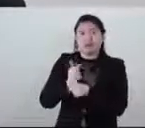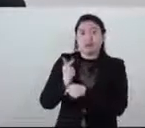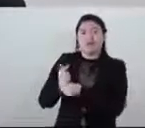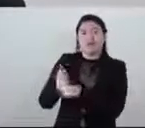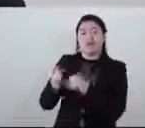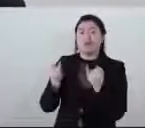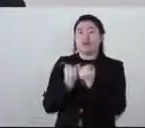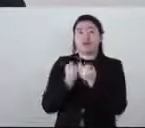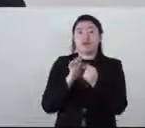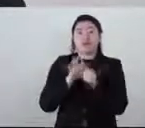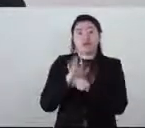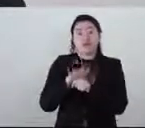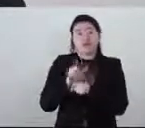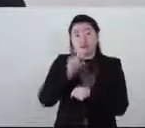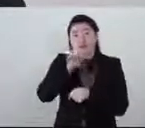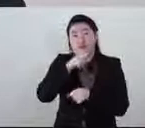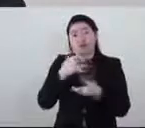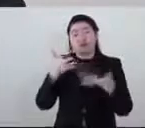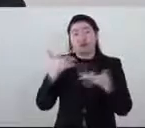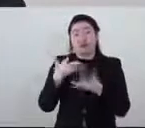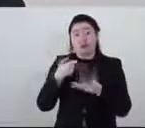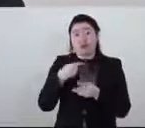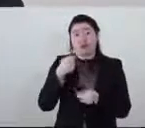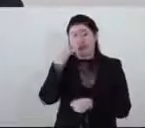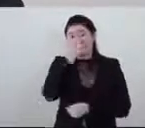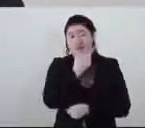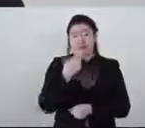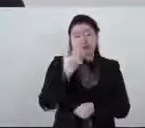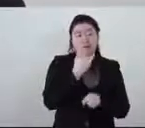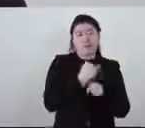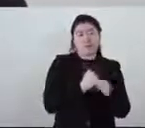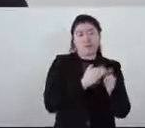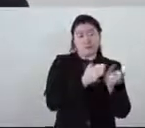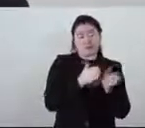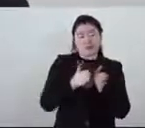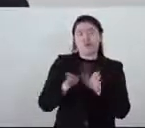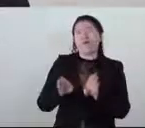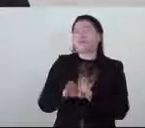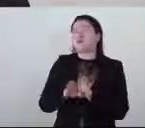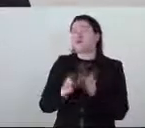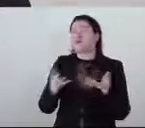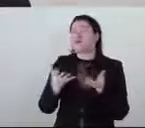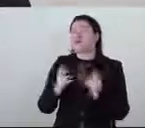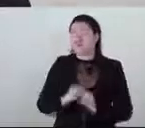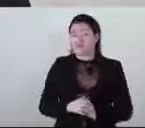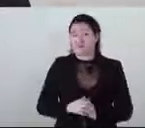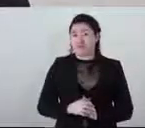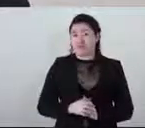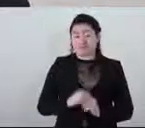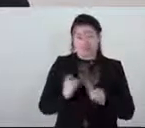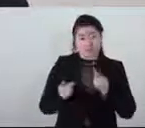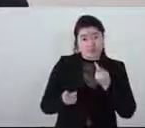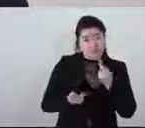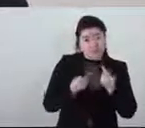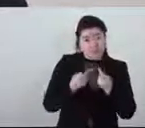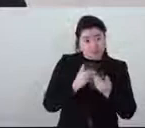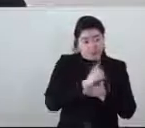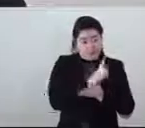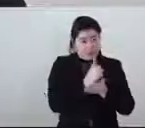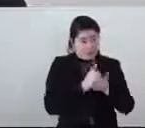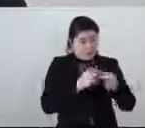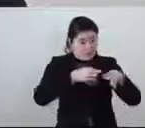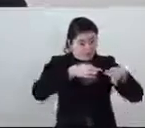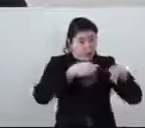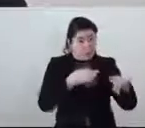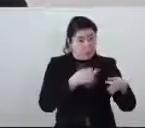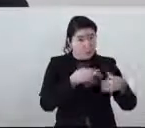su contribución con el incidente considerando las siguientes líneas de investigación. Y son preguntas. ¿El diseño ha sido apropiado para el